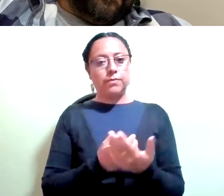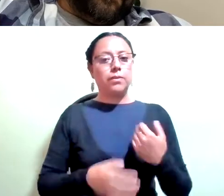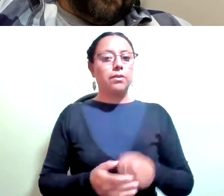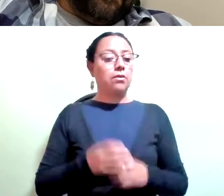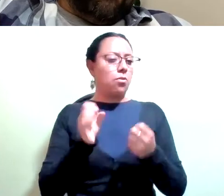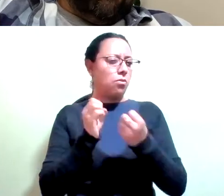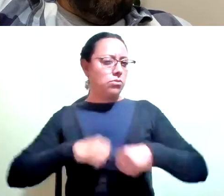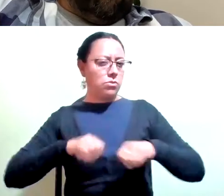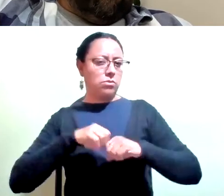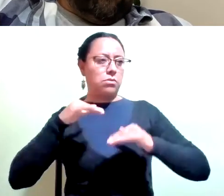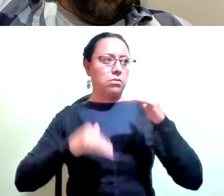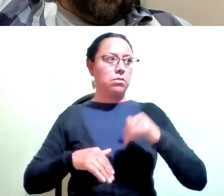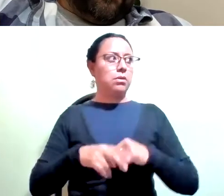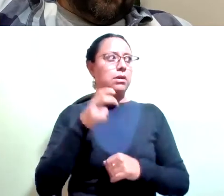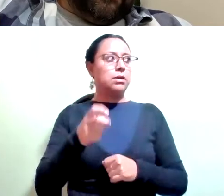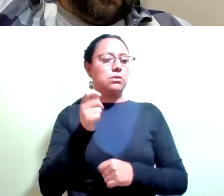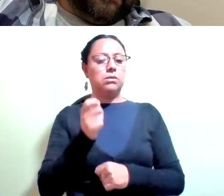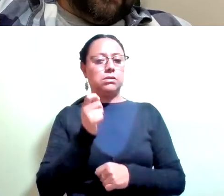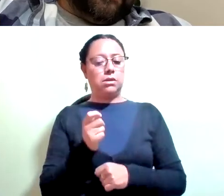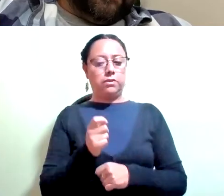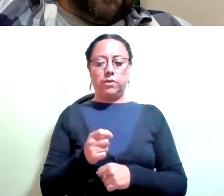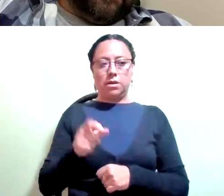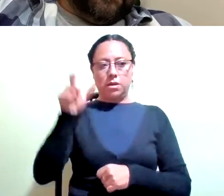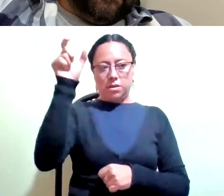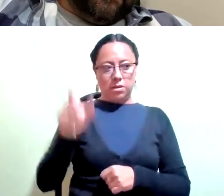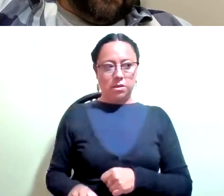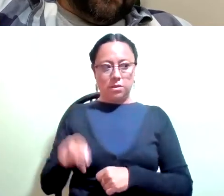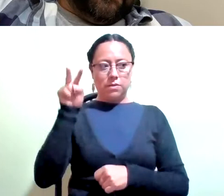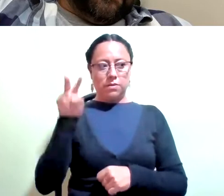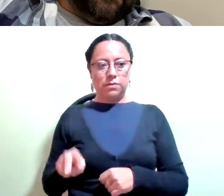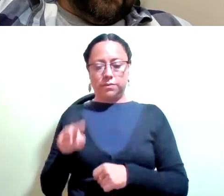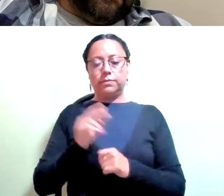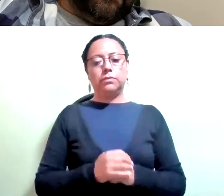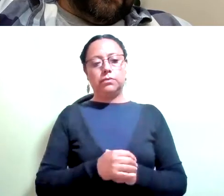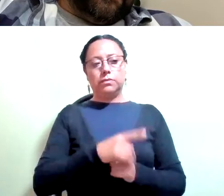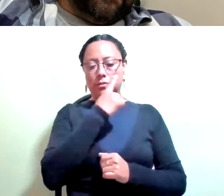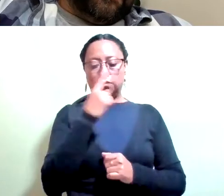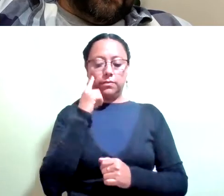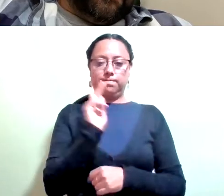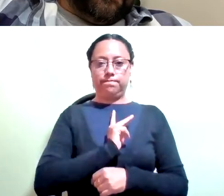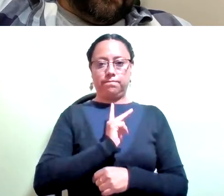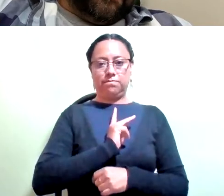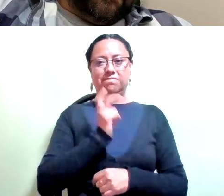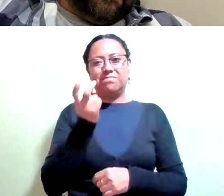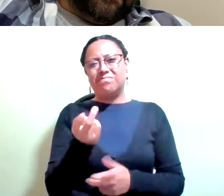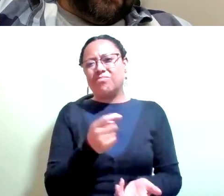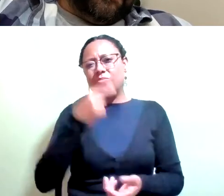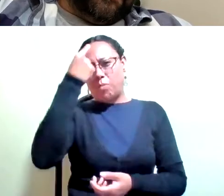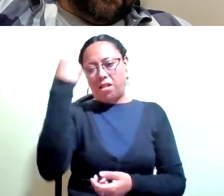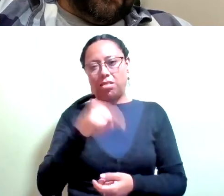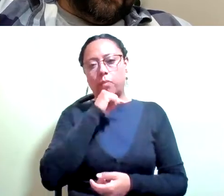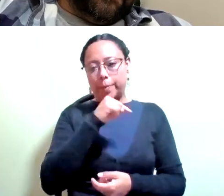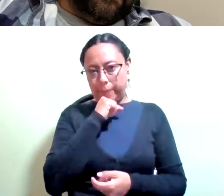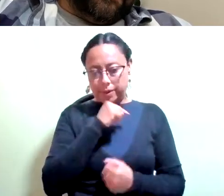el aspecto físico. Digamos, es desde el punto de vista de un servidor ocioso, por lo que mi propuesta